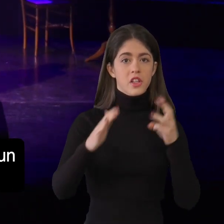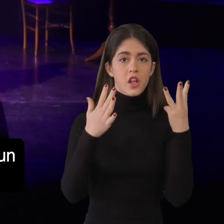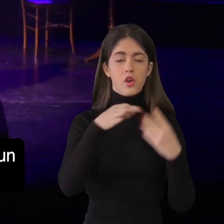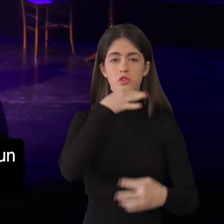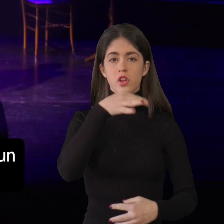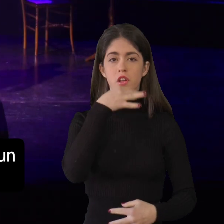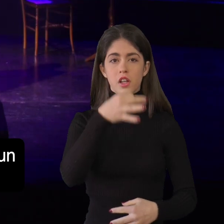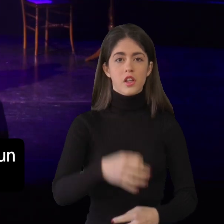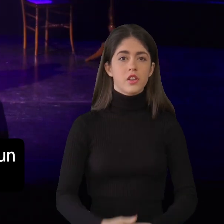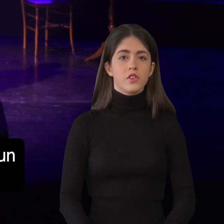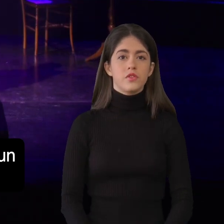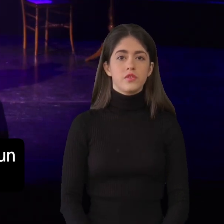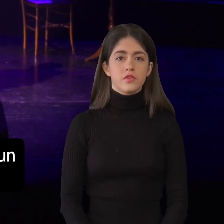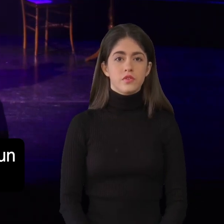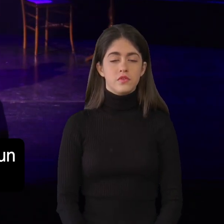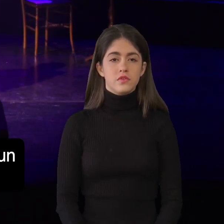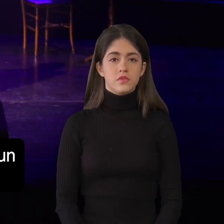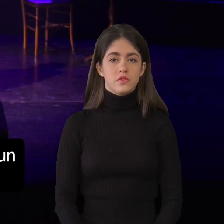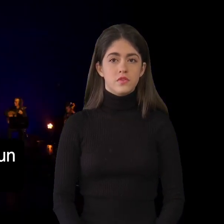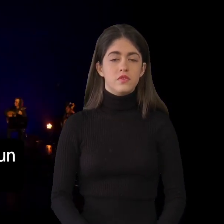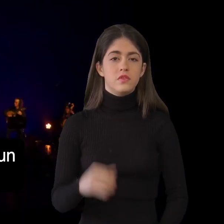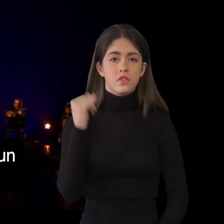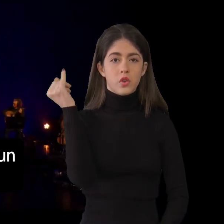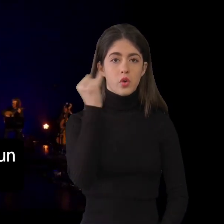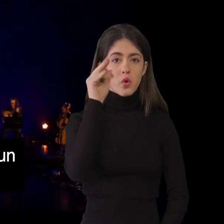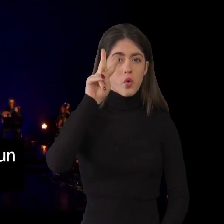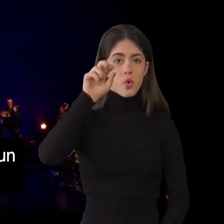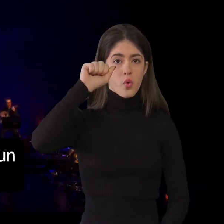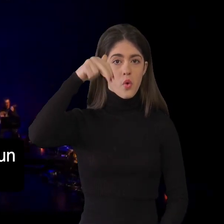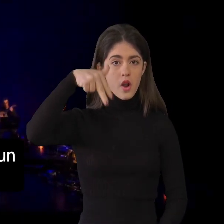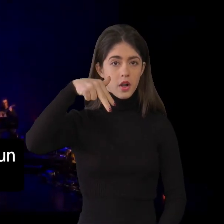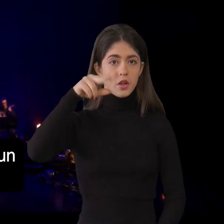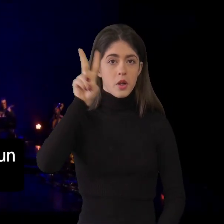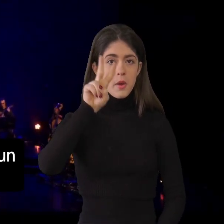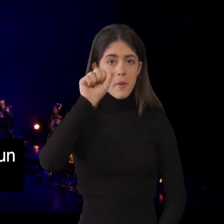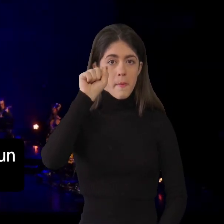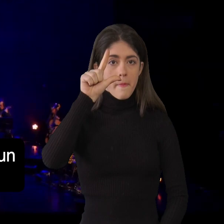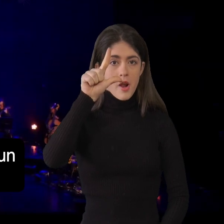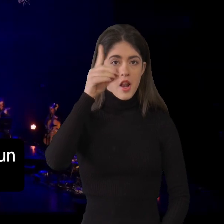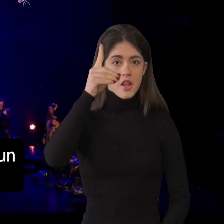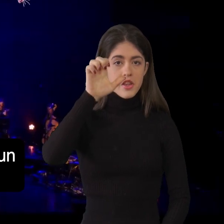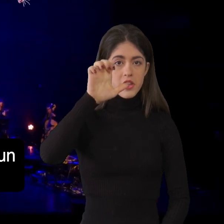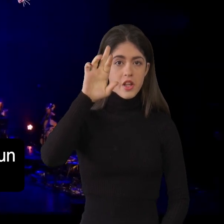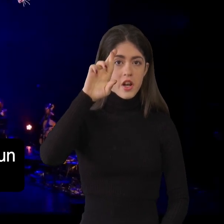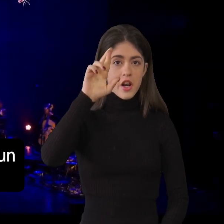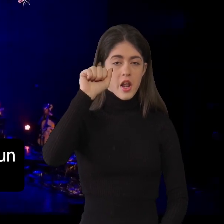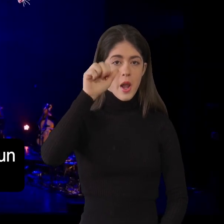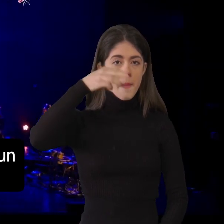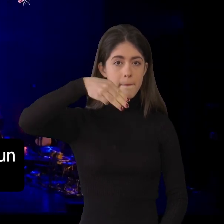Carlos Cano puso música en un espectáculo que logra reunir la vanguardia y lo popular.